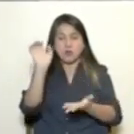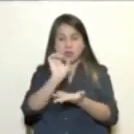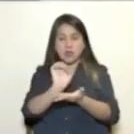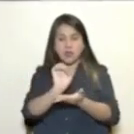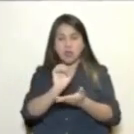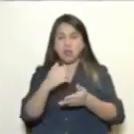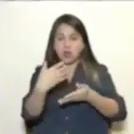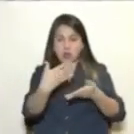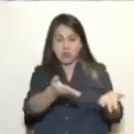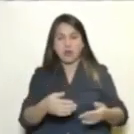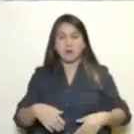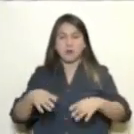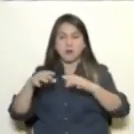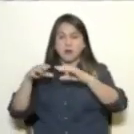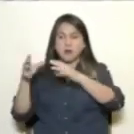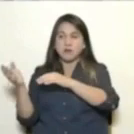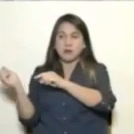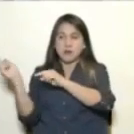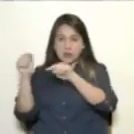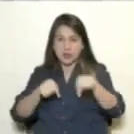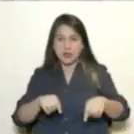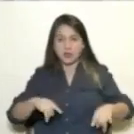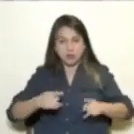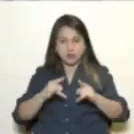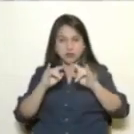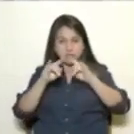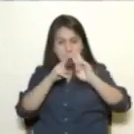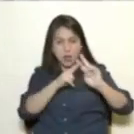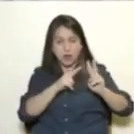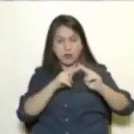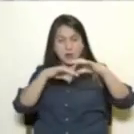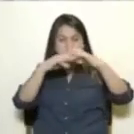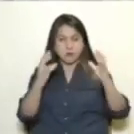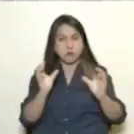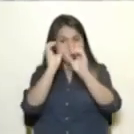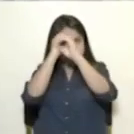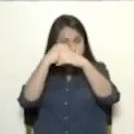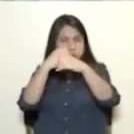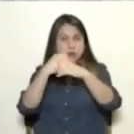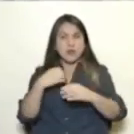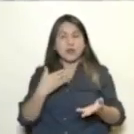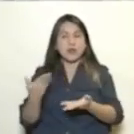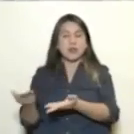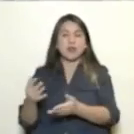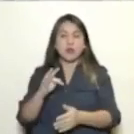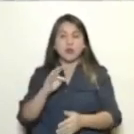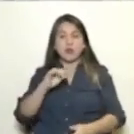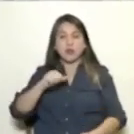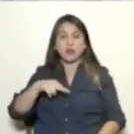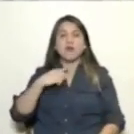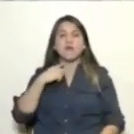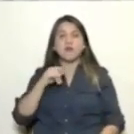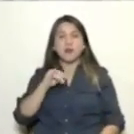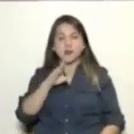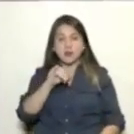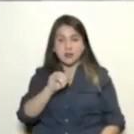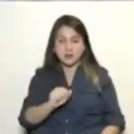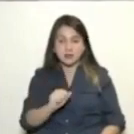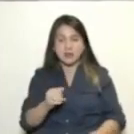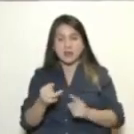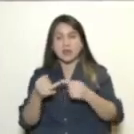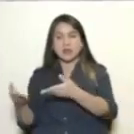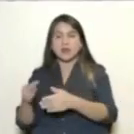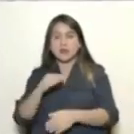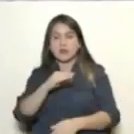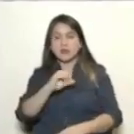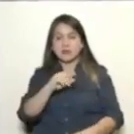la punta para que pongan sus cosas. Y les doy las franquicias propias de un organismo internacional, así como es la CEPAL, Naciones